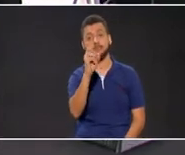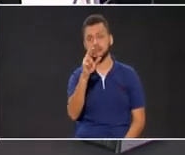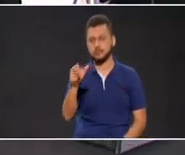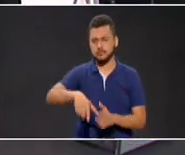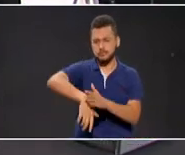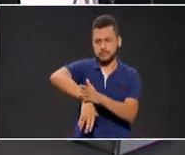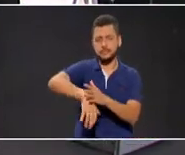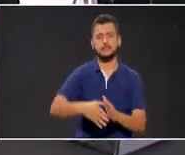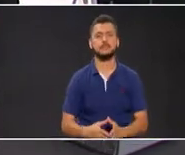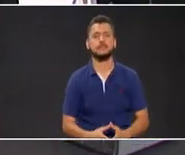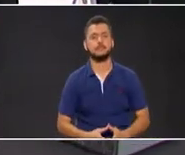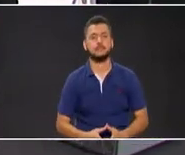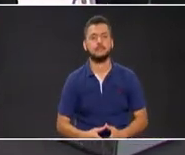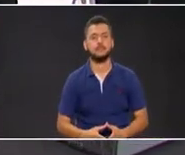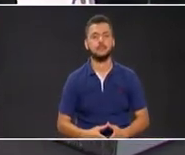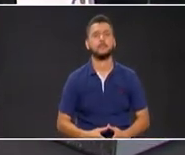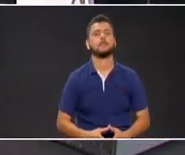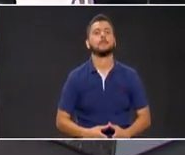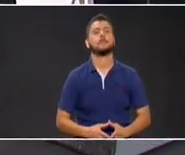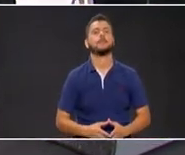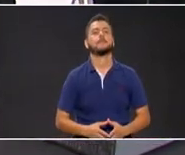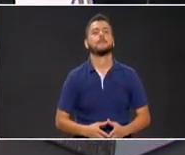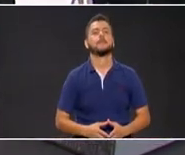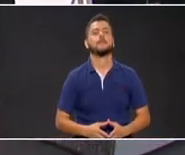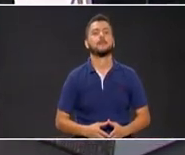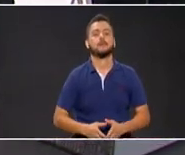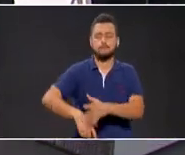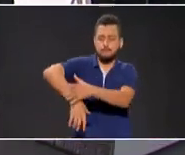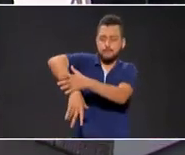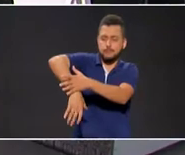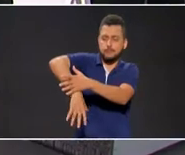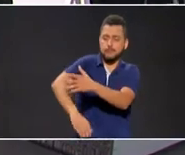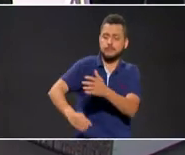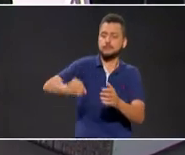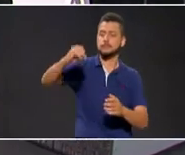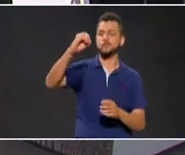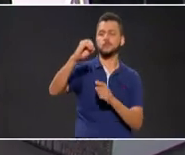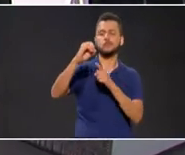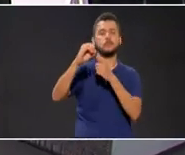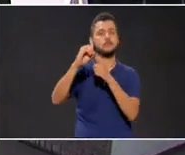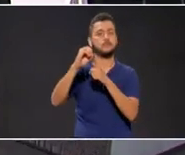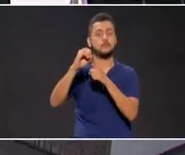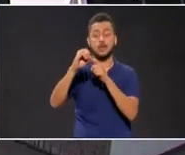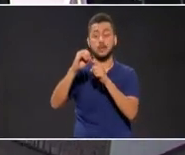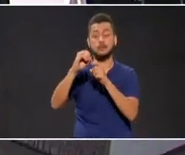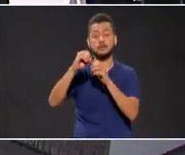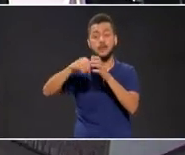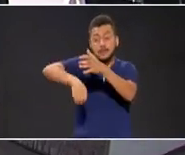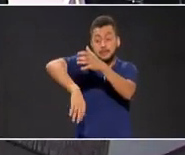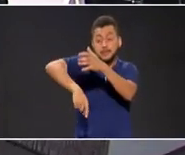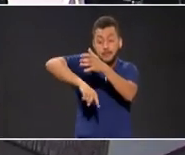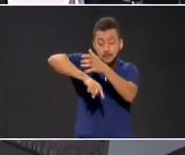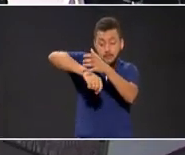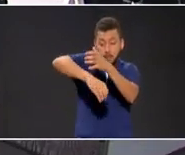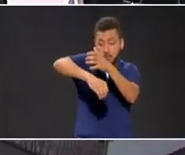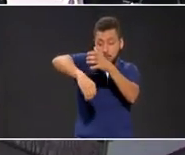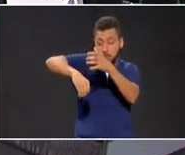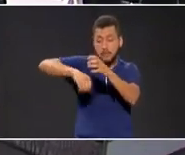el alcalde muy bien eso es para claridad de los televidentes que estaba toda la ballot era completa